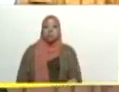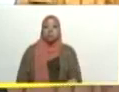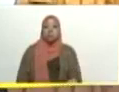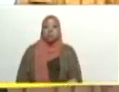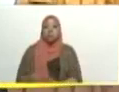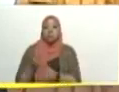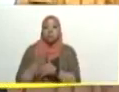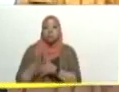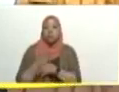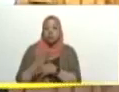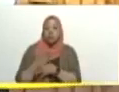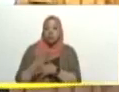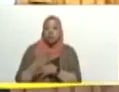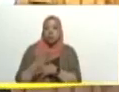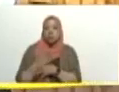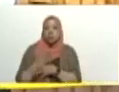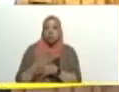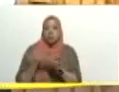compartidos.